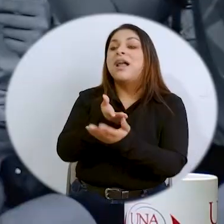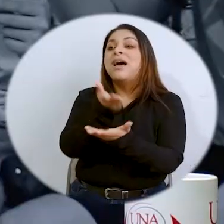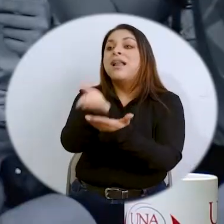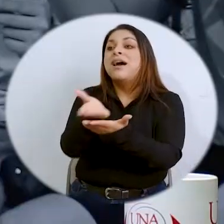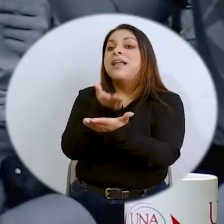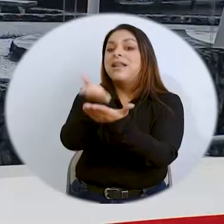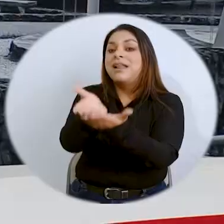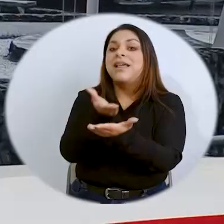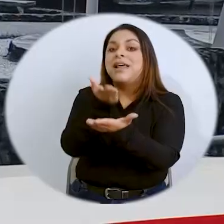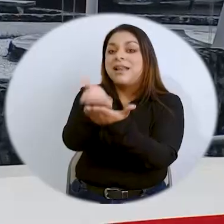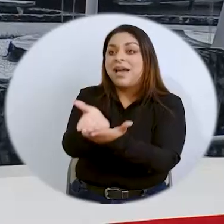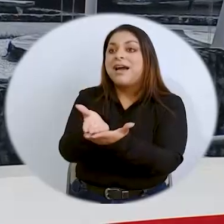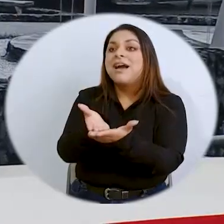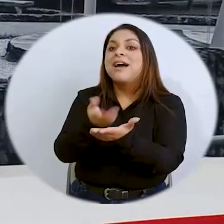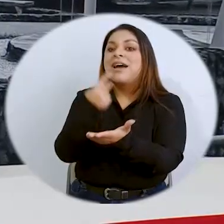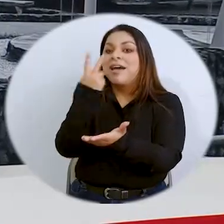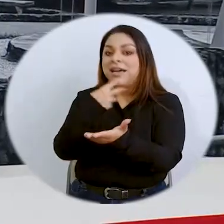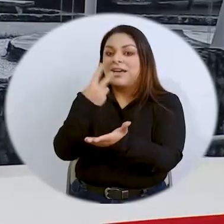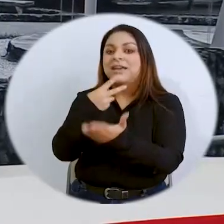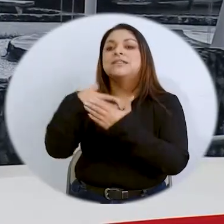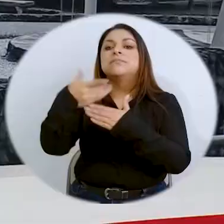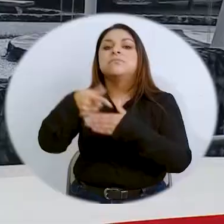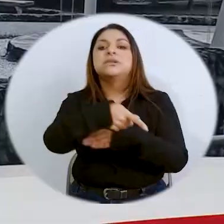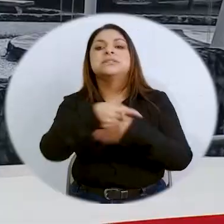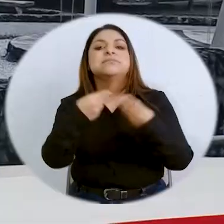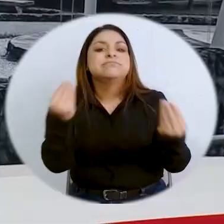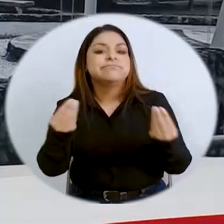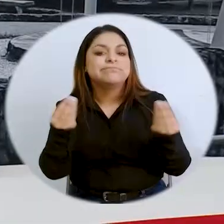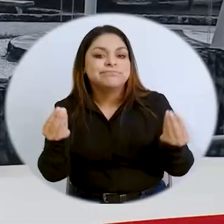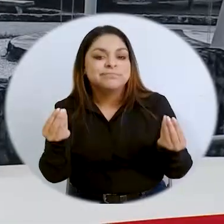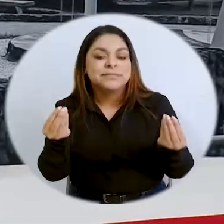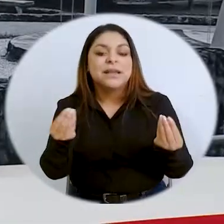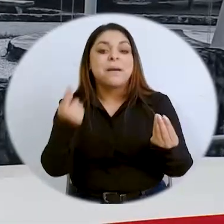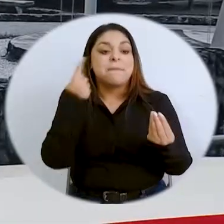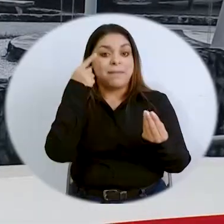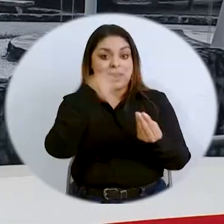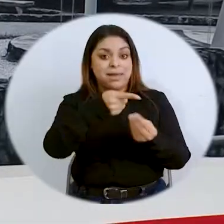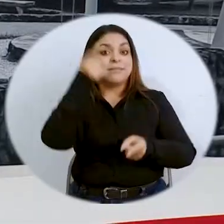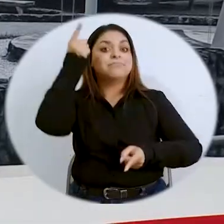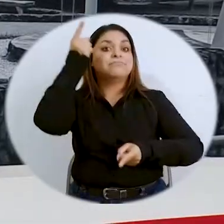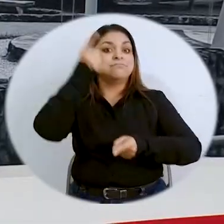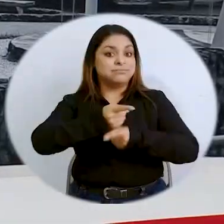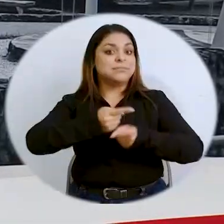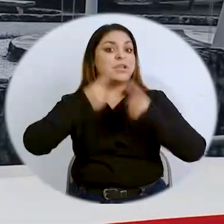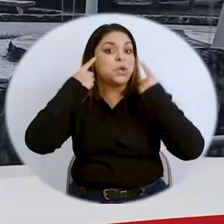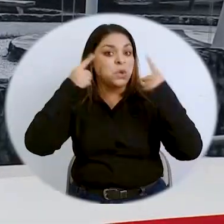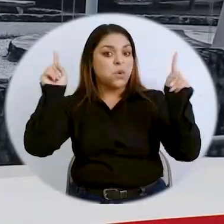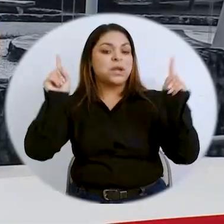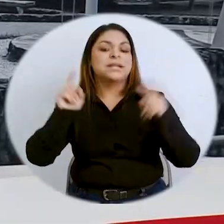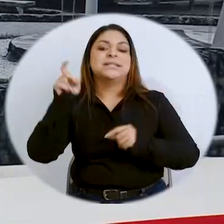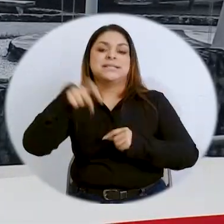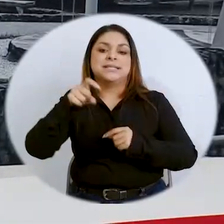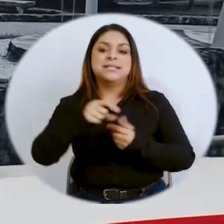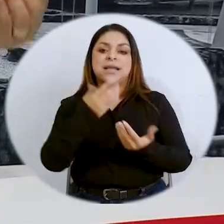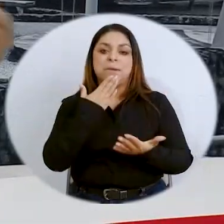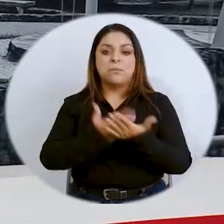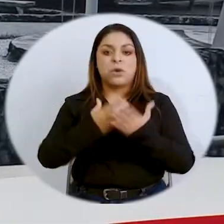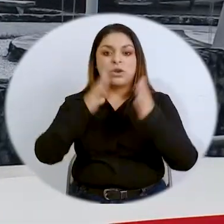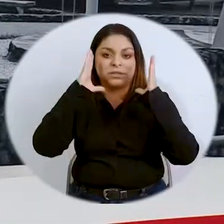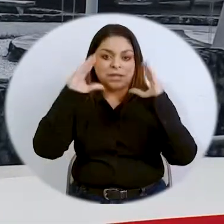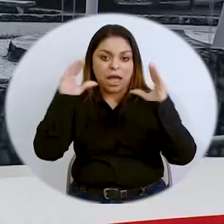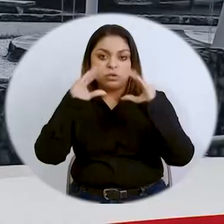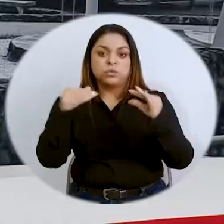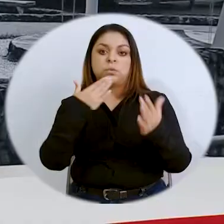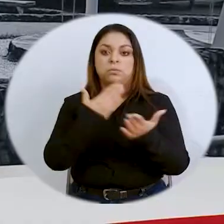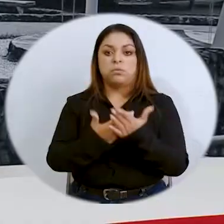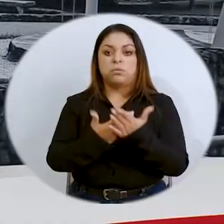cosa es lo que las personas están esperando. Y para que una política pública sea efectiva, no solamente tiene que estar fundamentada en buenos datos,